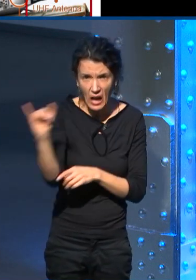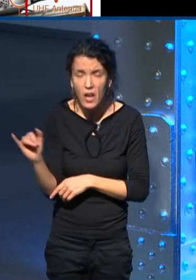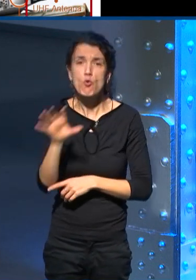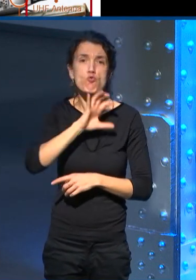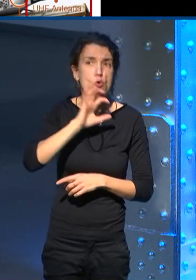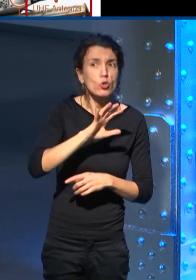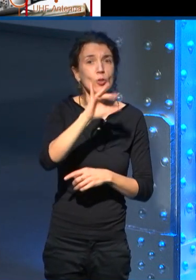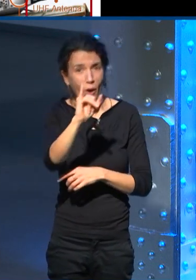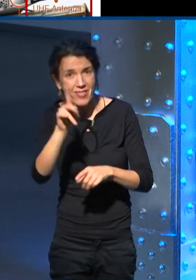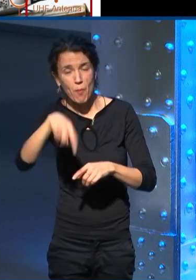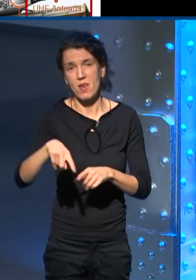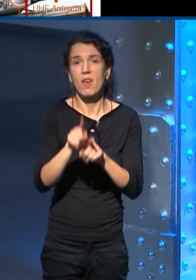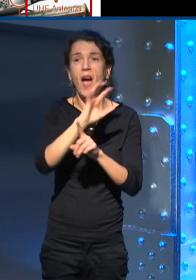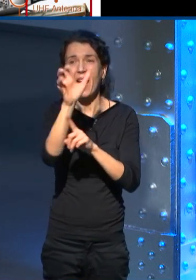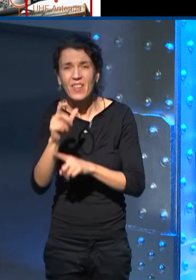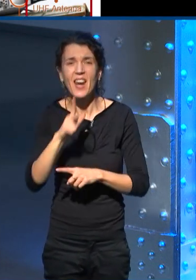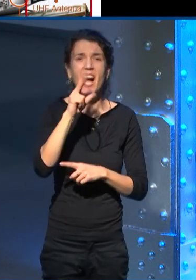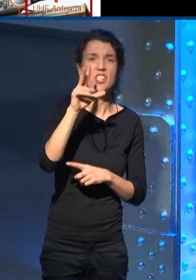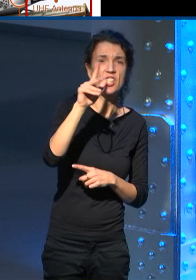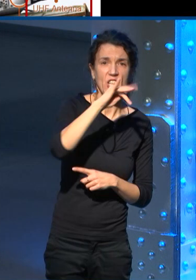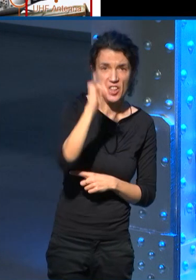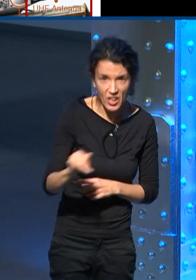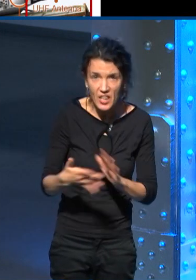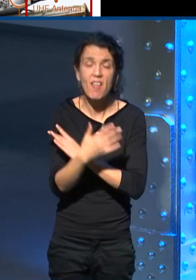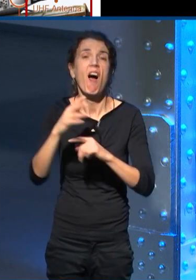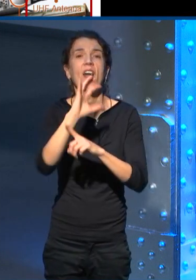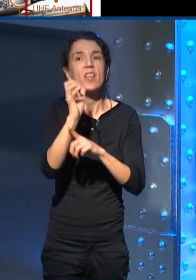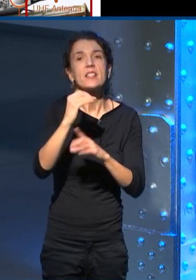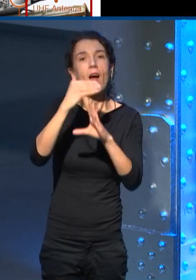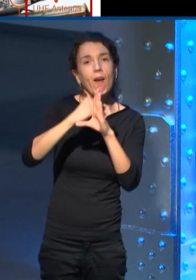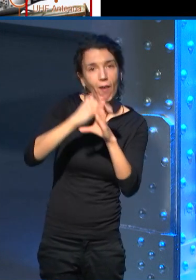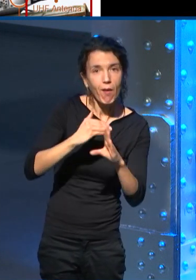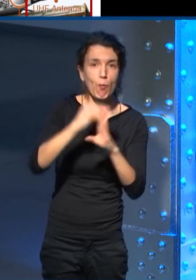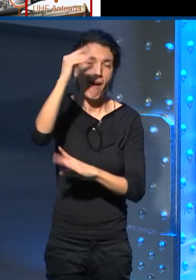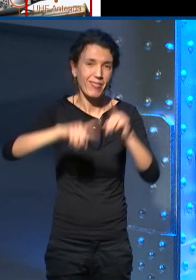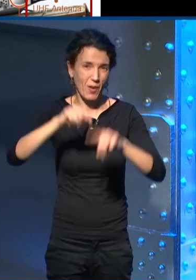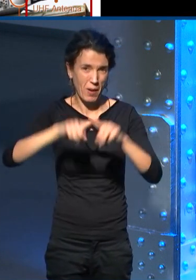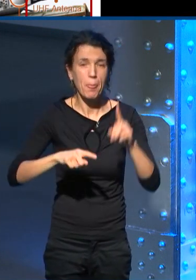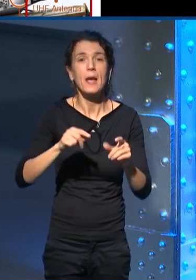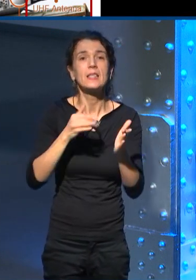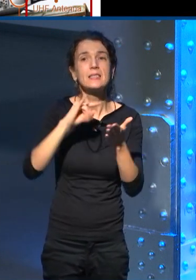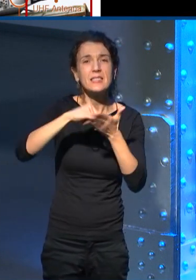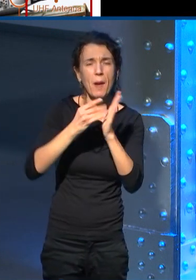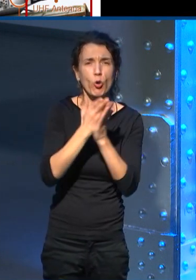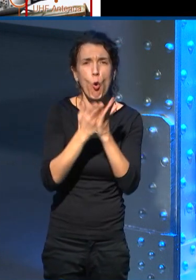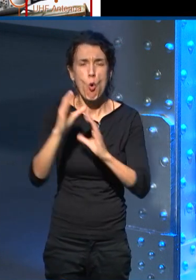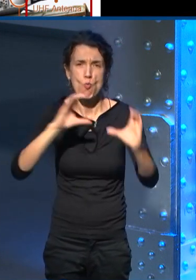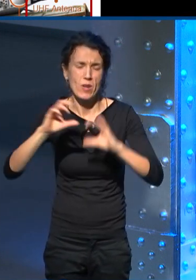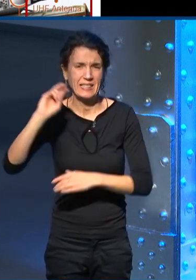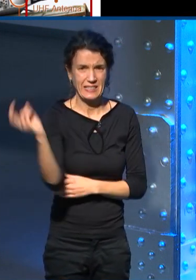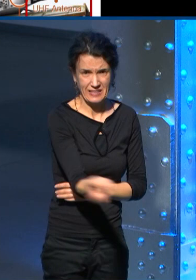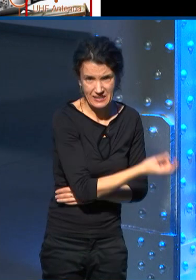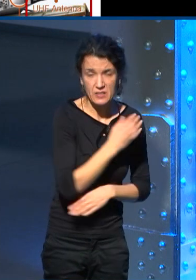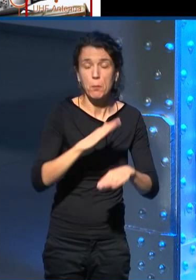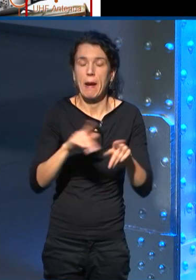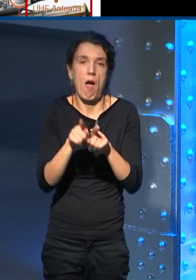Curiosity, pues vemos ahí una antena de UHF, una antena de alta ganancia, una antena de baja ganancia, todos los temas de radiocomunicaciones están multiplicados para garantizar que